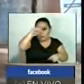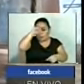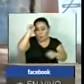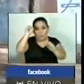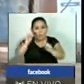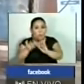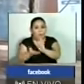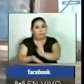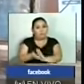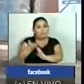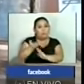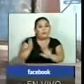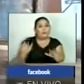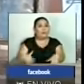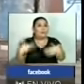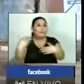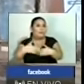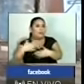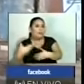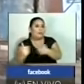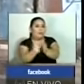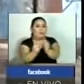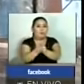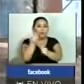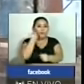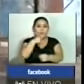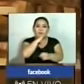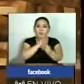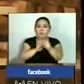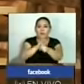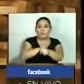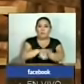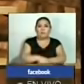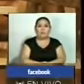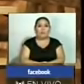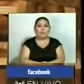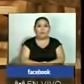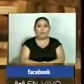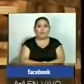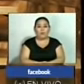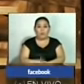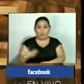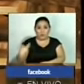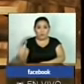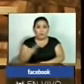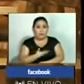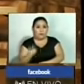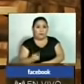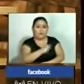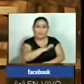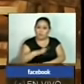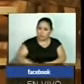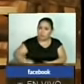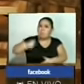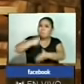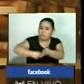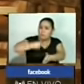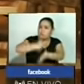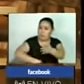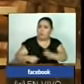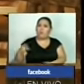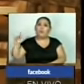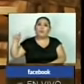la crisis heredada por la pandemia del COVID-19. Y como nosotros, como salvadoreños, siempre le echamos ganas, como decimos, con todo,